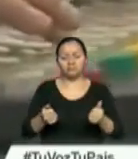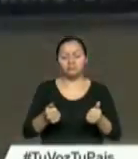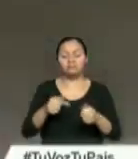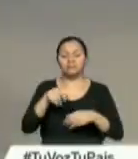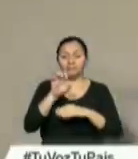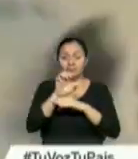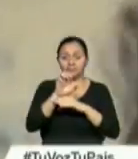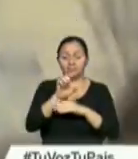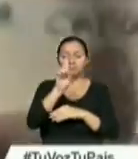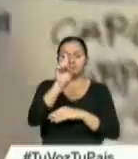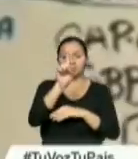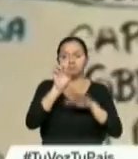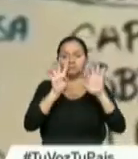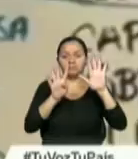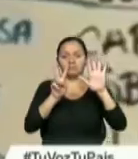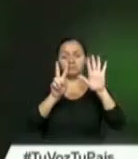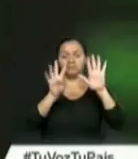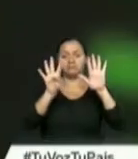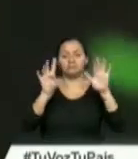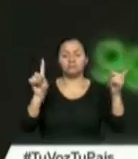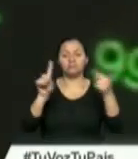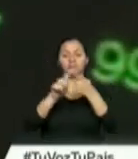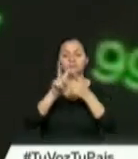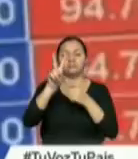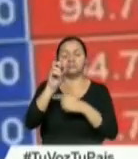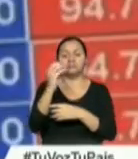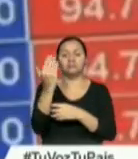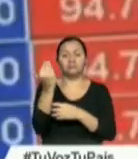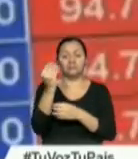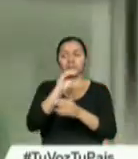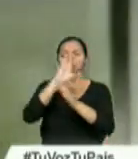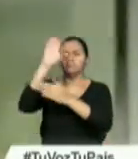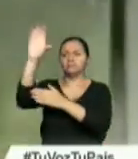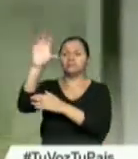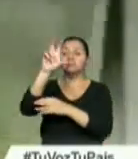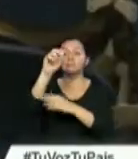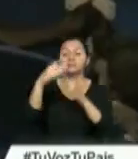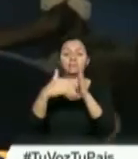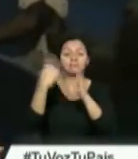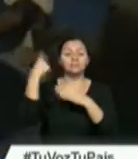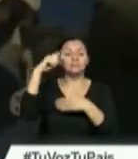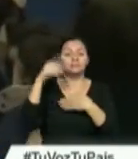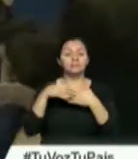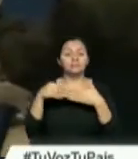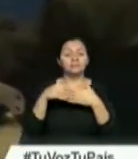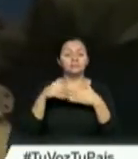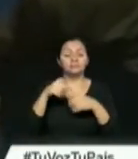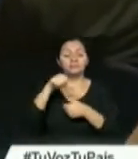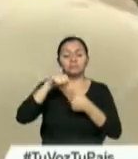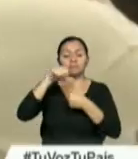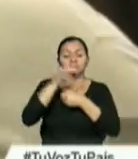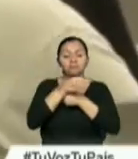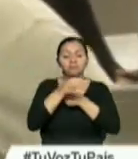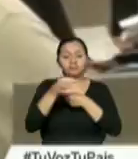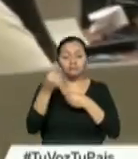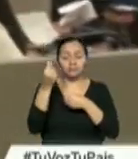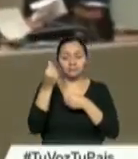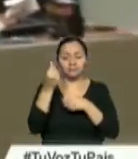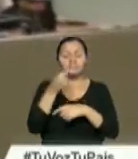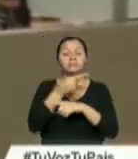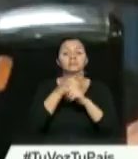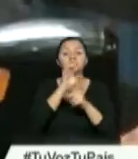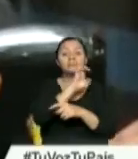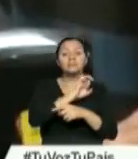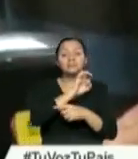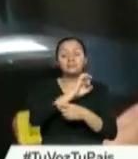de 1979 a 2015 se habrían fugado cerca de 30 mil millones de dólares a paraísos fiscales. Solo de enero